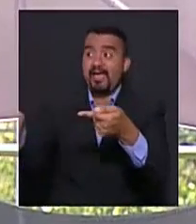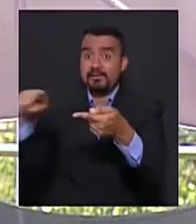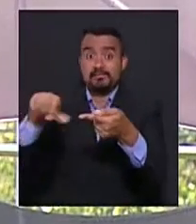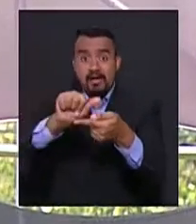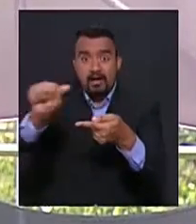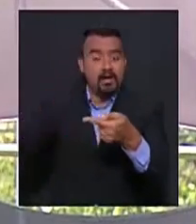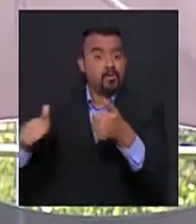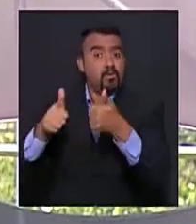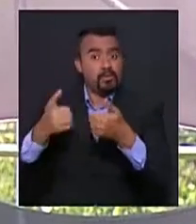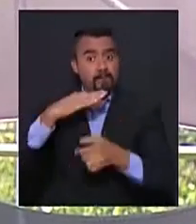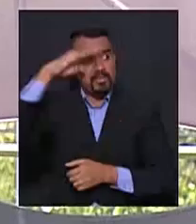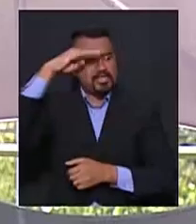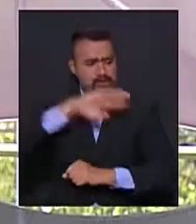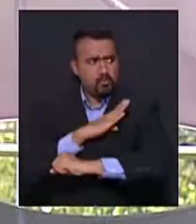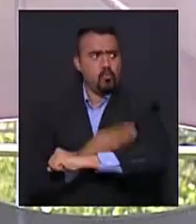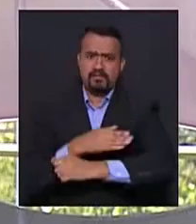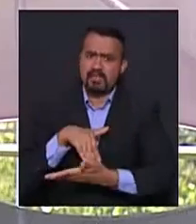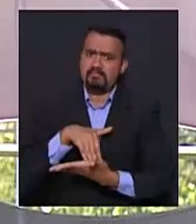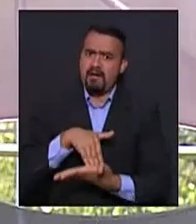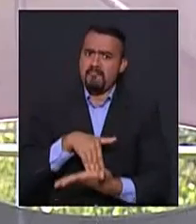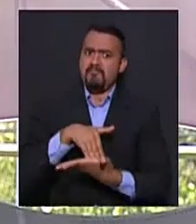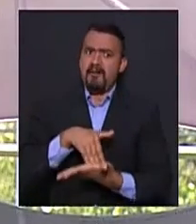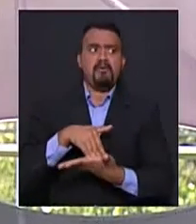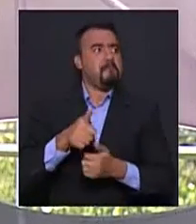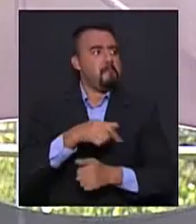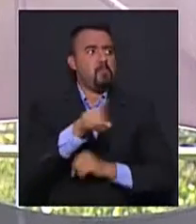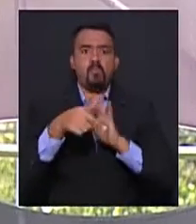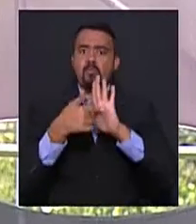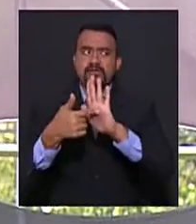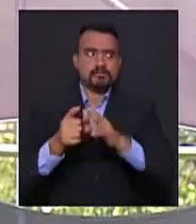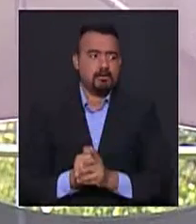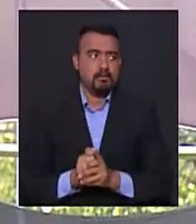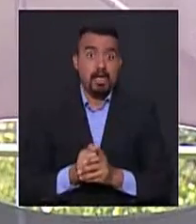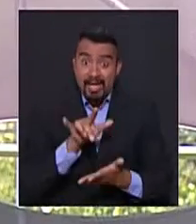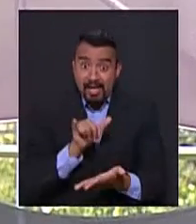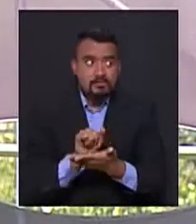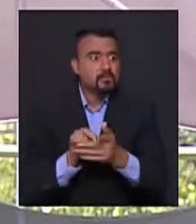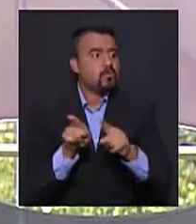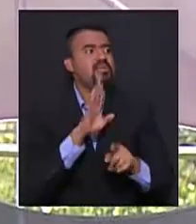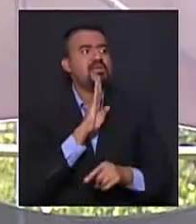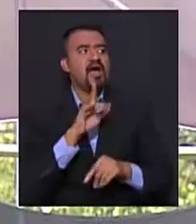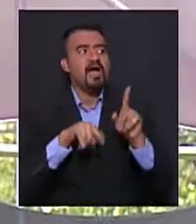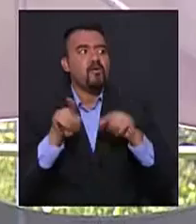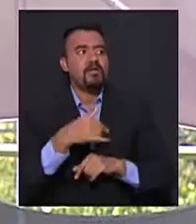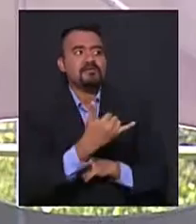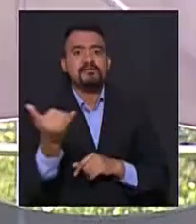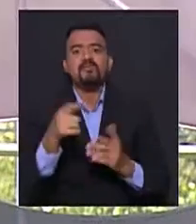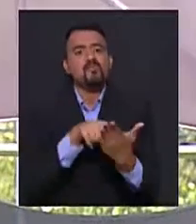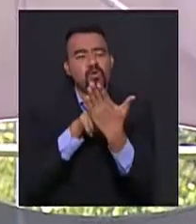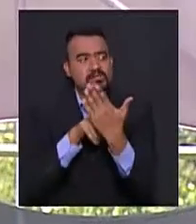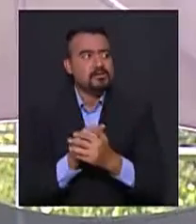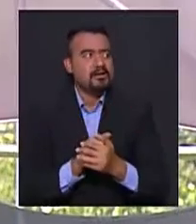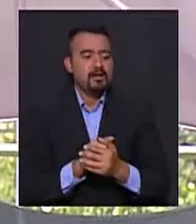adelante nuestra ciudad, nuestra Medellín y nuestras familias. Tenemos que admirar y exaltar a todas